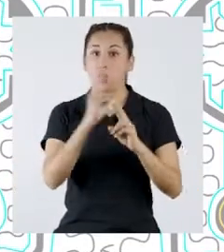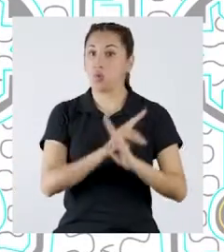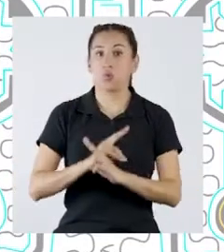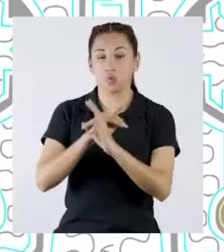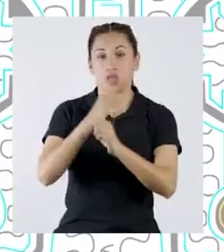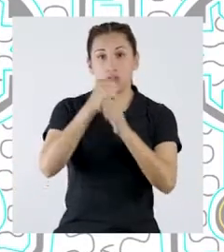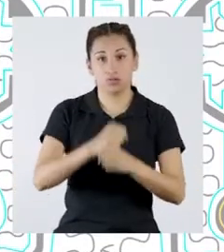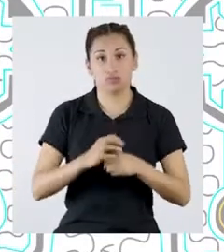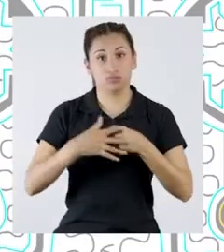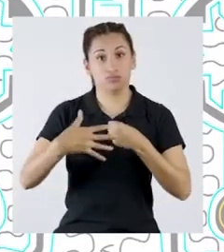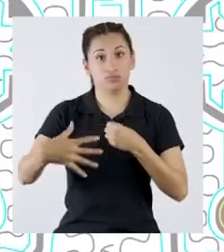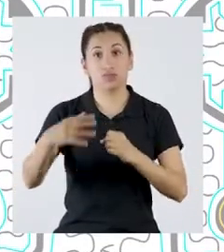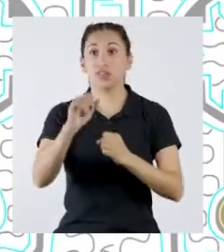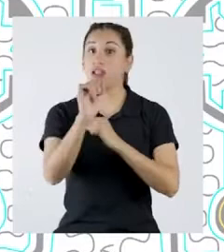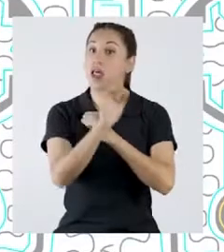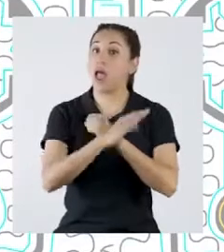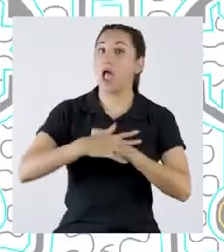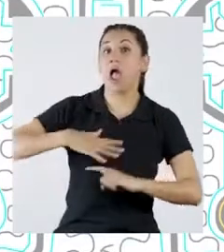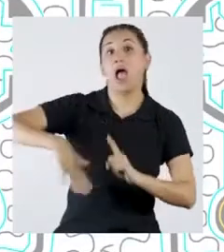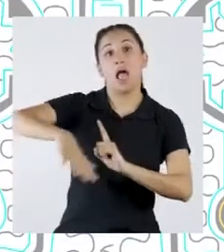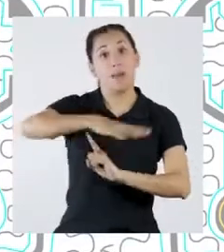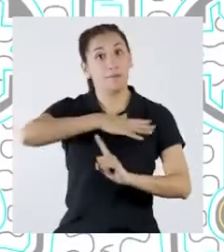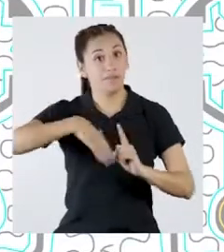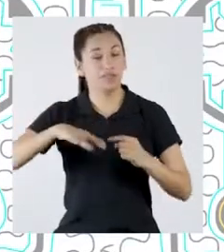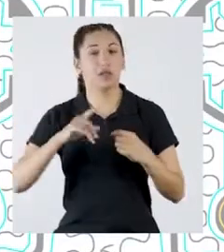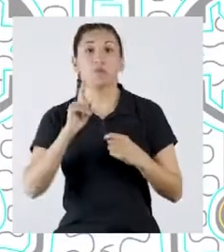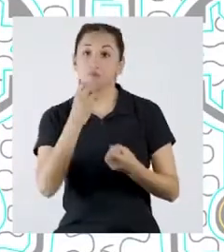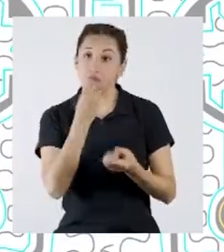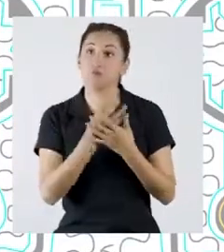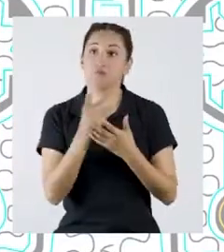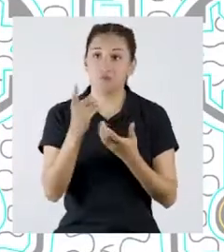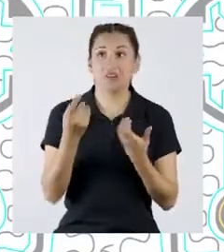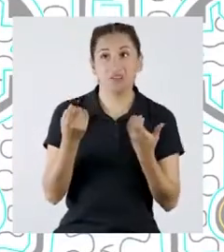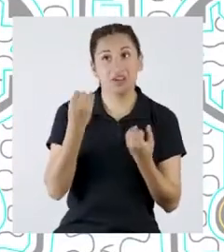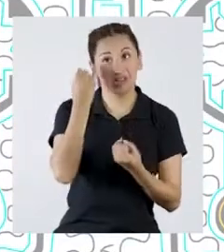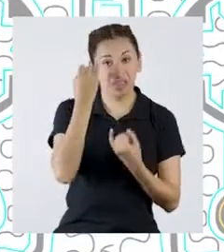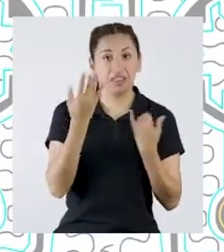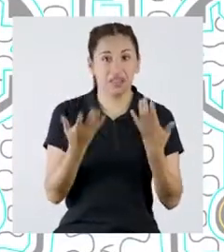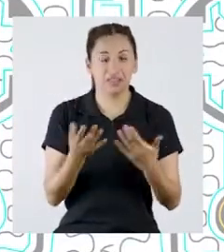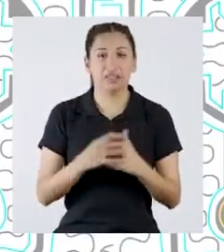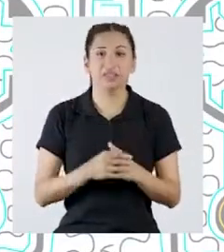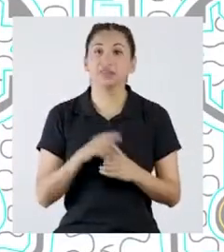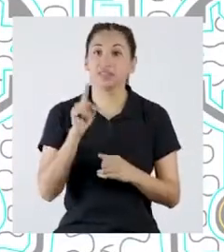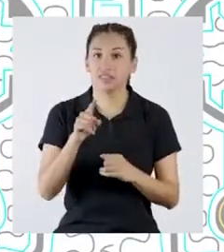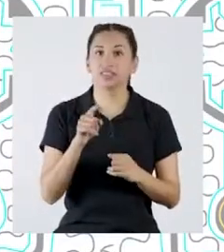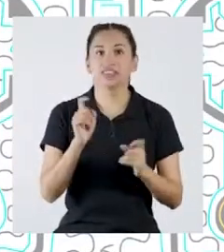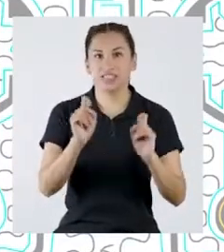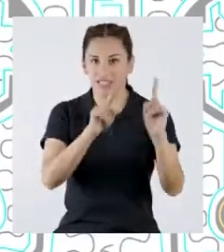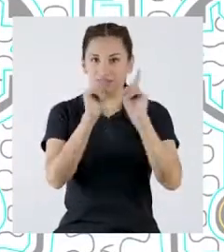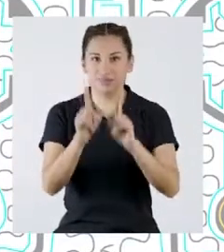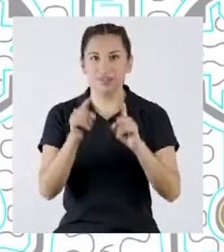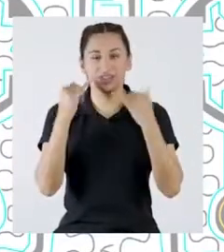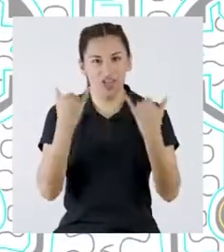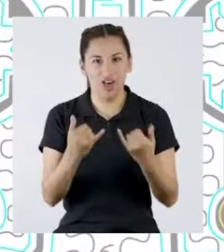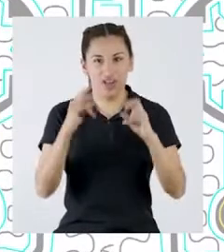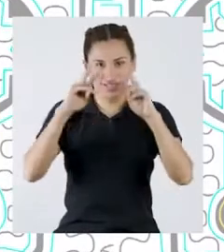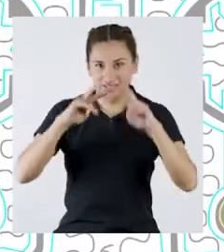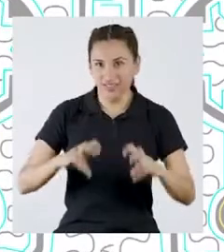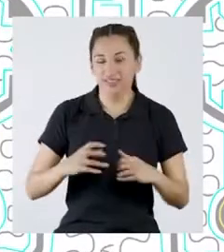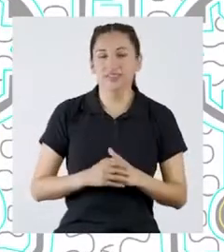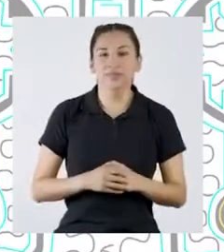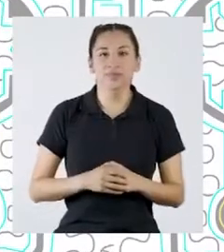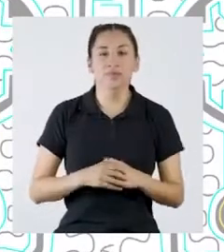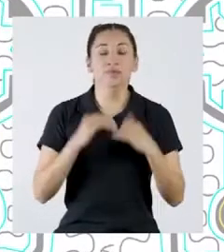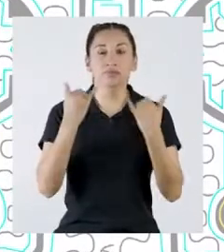la sostenibilidad ambiental? Me parece que esa es una excelente manera de plantearlo, Carmen. Esa será nuestra pregunta